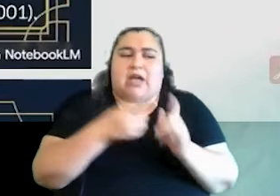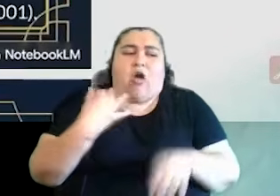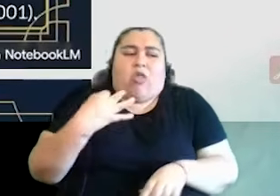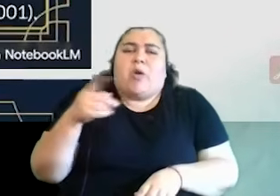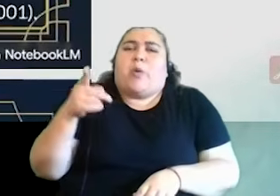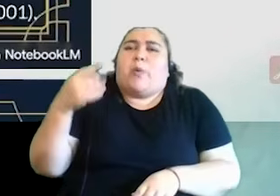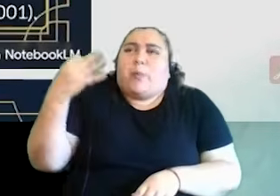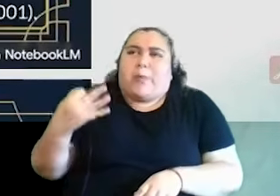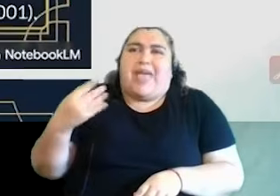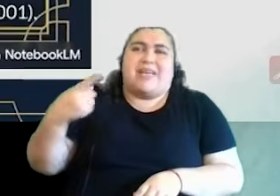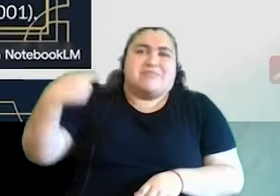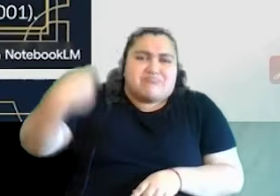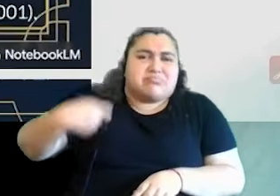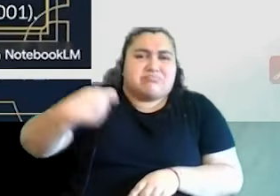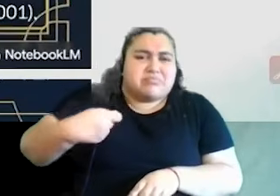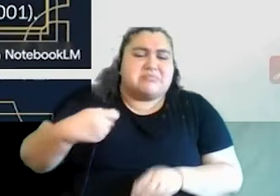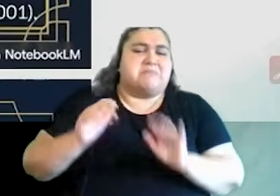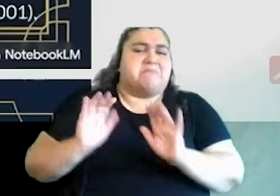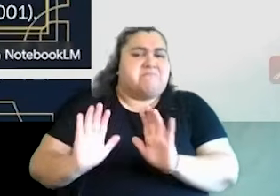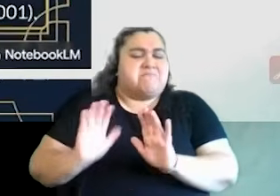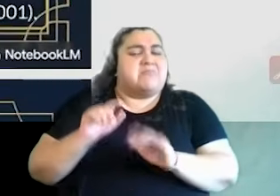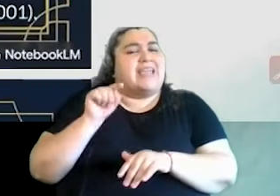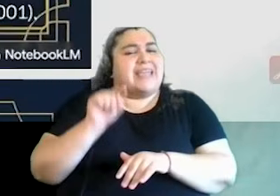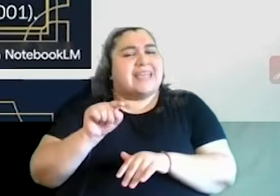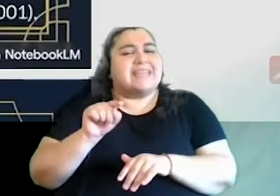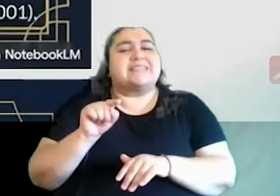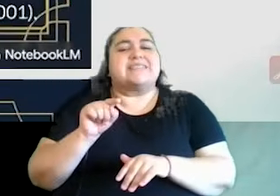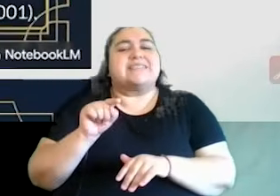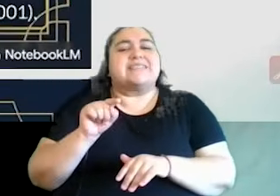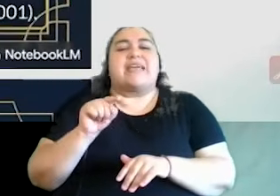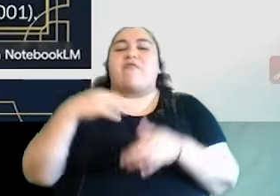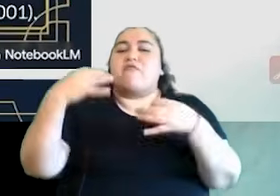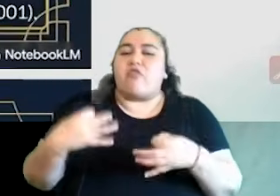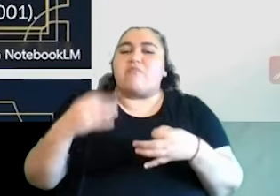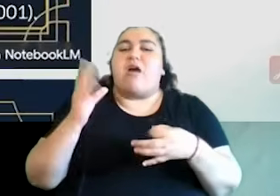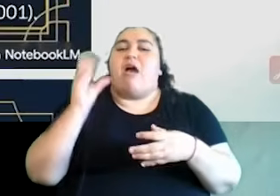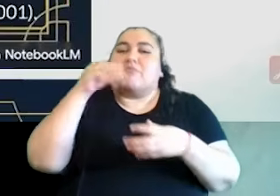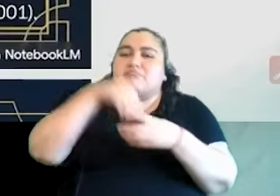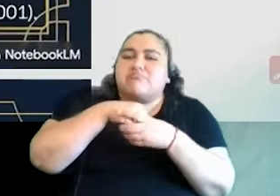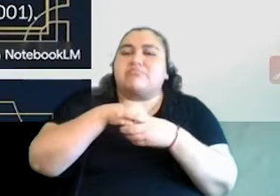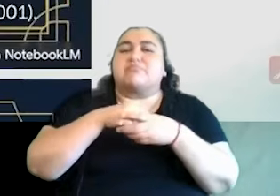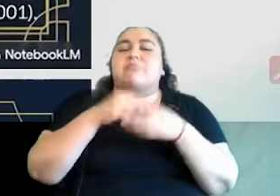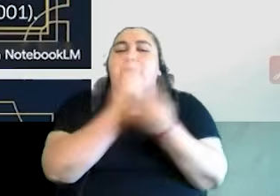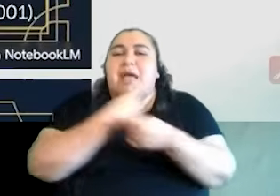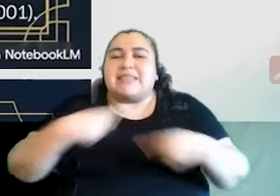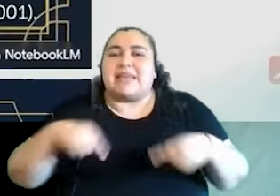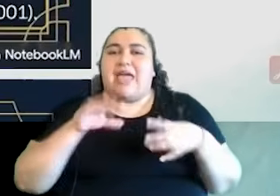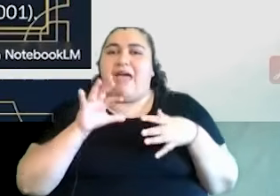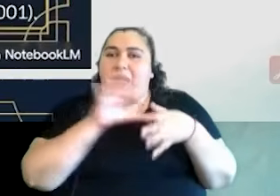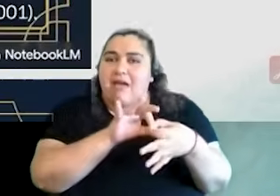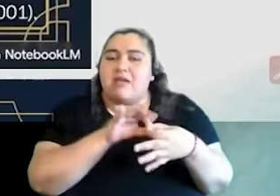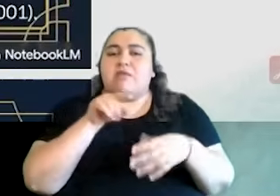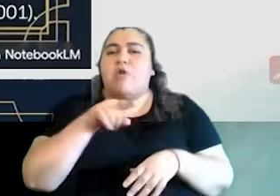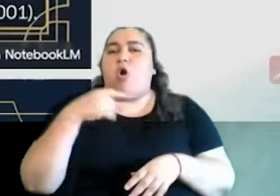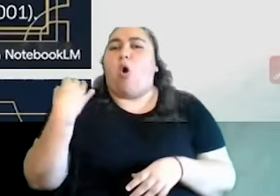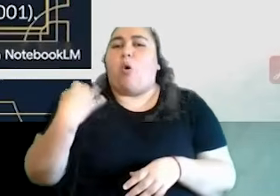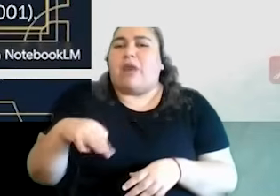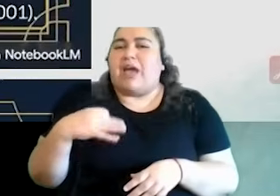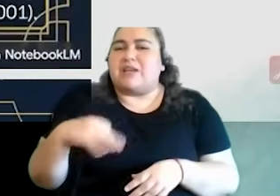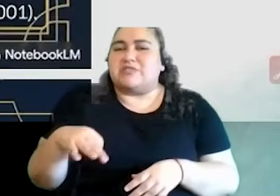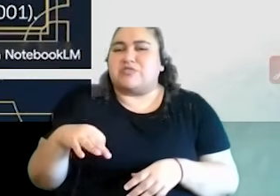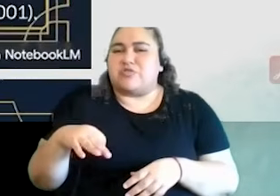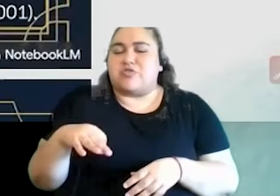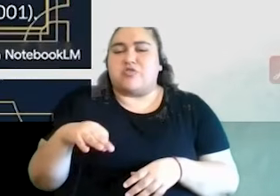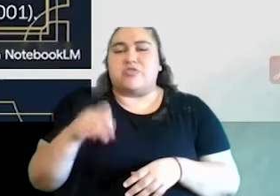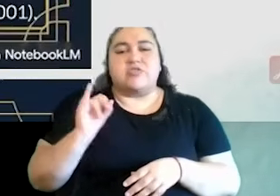cumplir con todas estas condiciones en materia formal y material, sino que además tiene la obligación acá